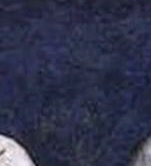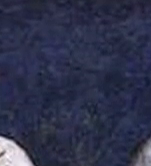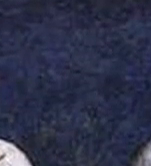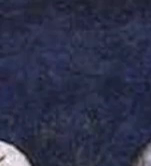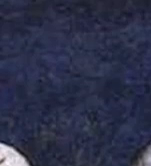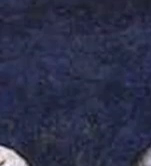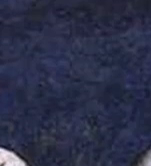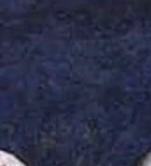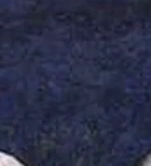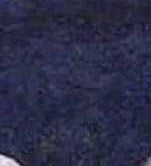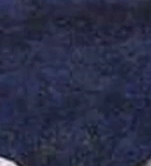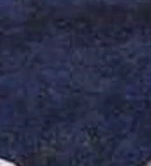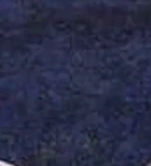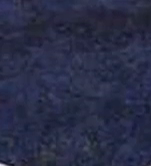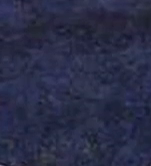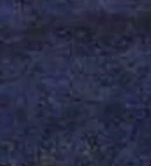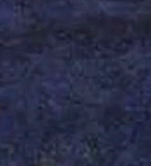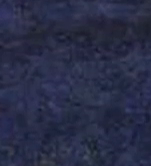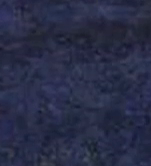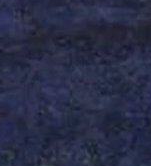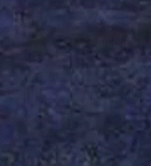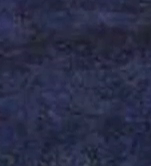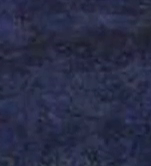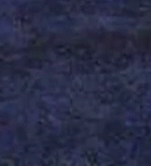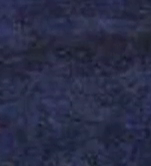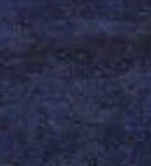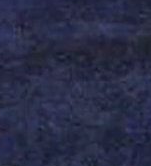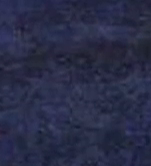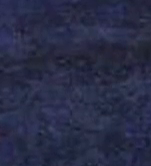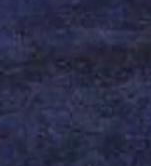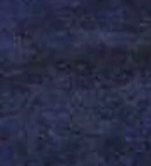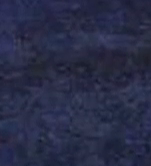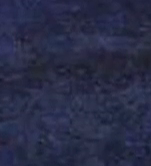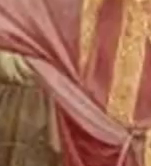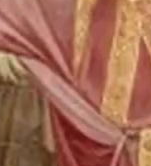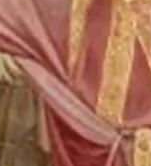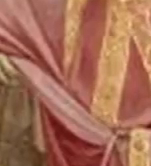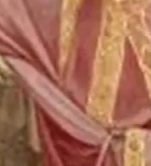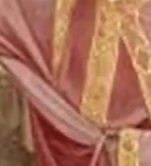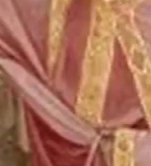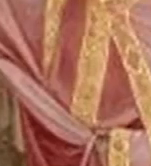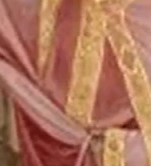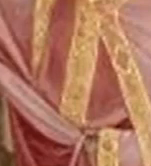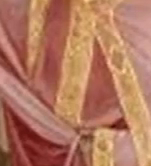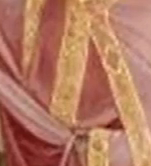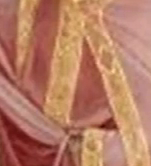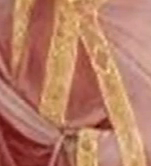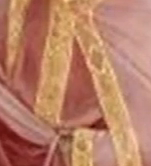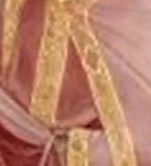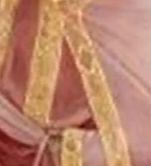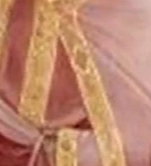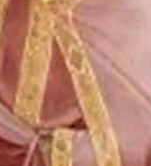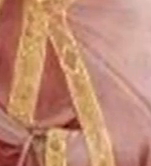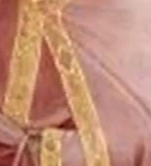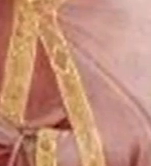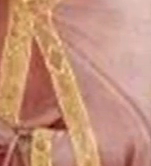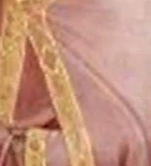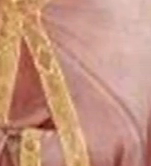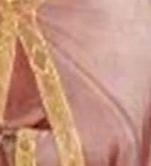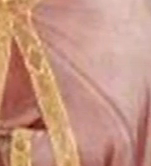antes. Compuso escenas dinámicas, únicas, sobre los temas religiosos que eran familiares. En una época aún dominada por la estética